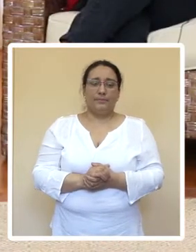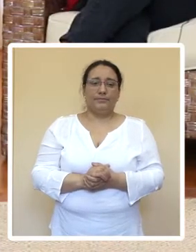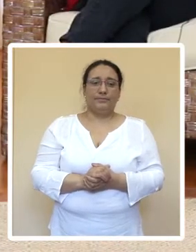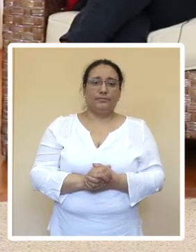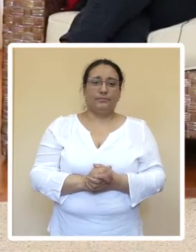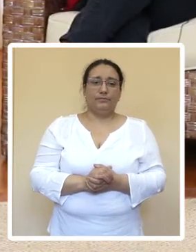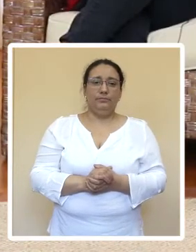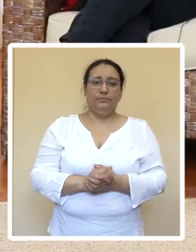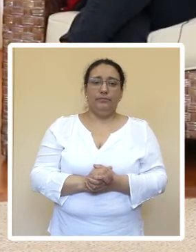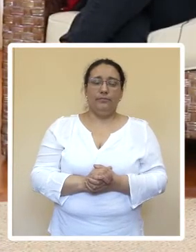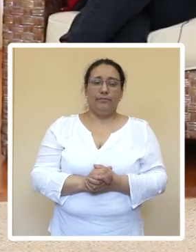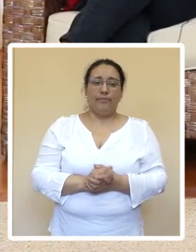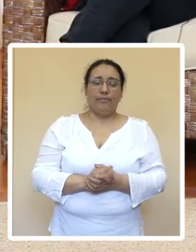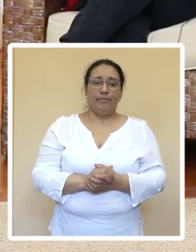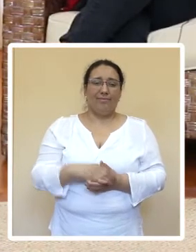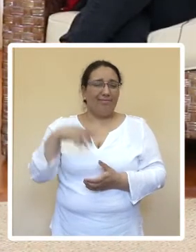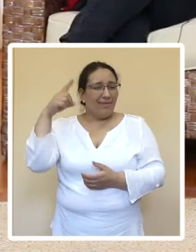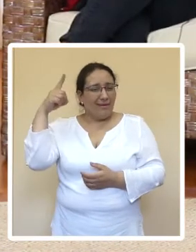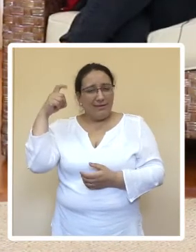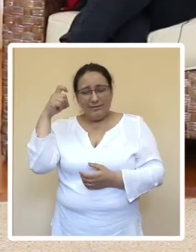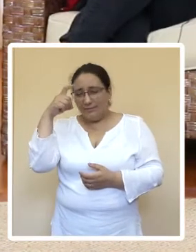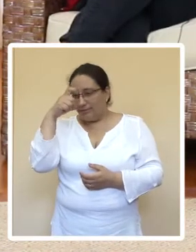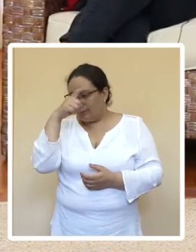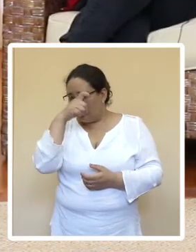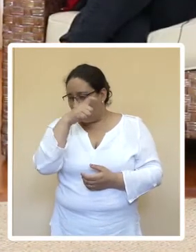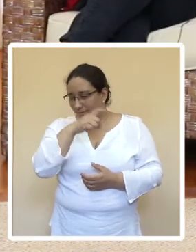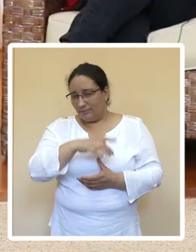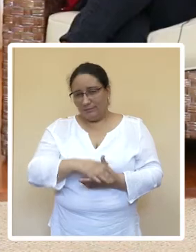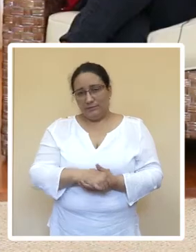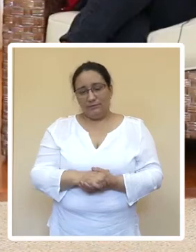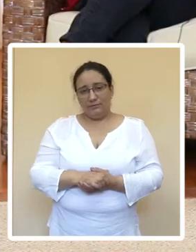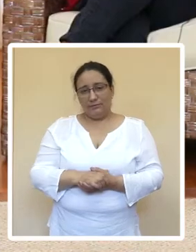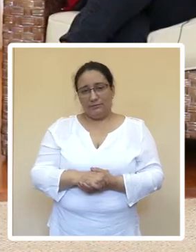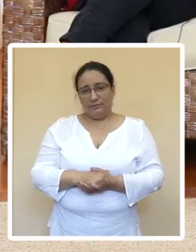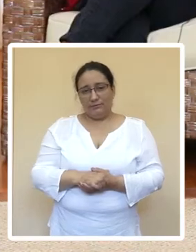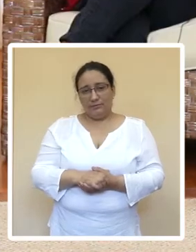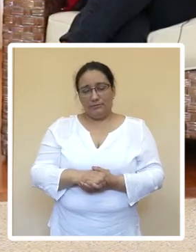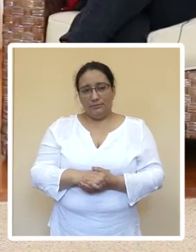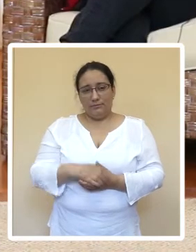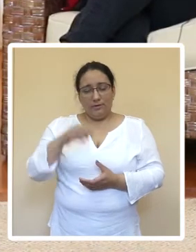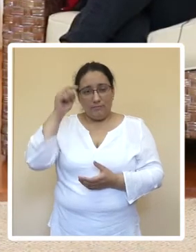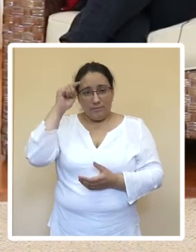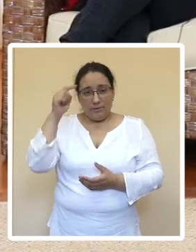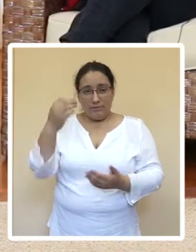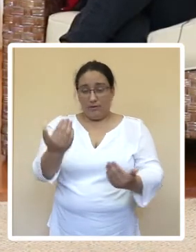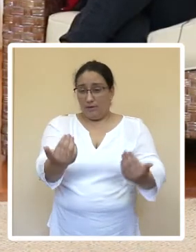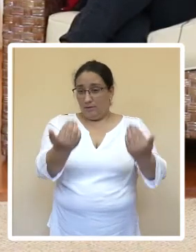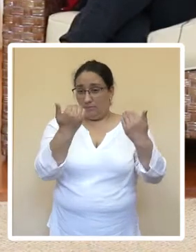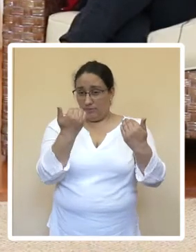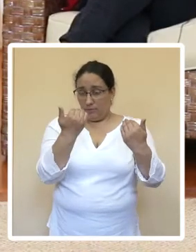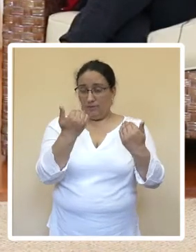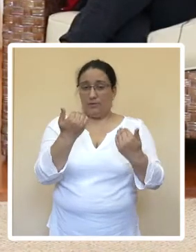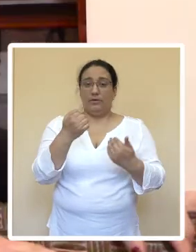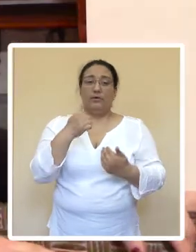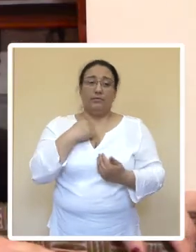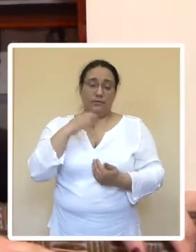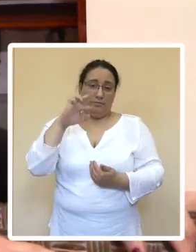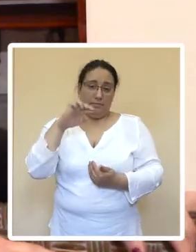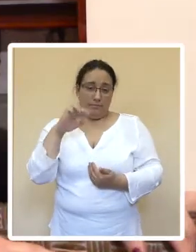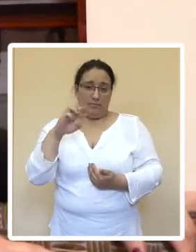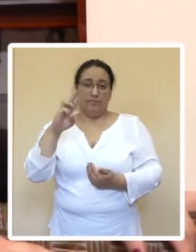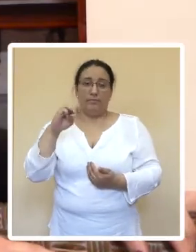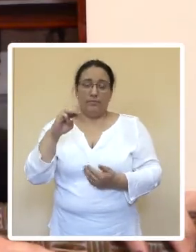experiencia, ha sido difícil, pero con el apoyo de mi papá,